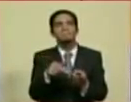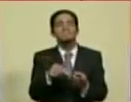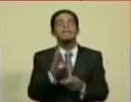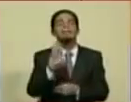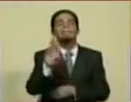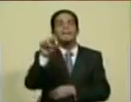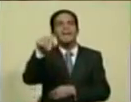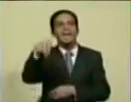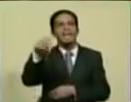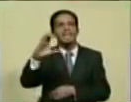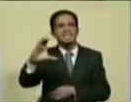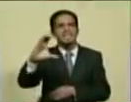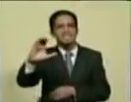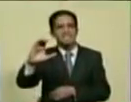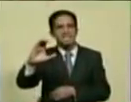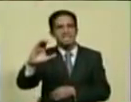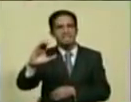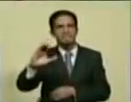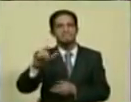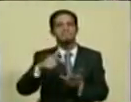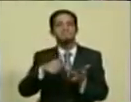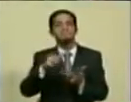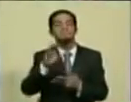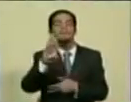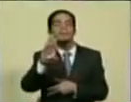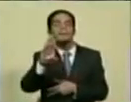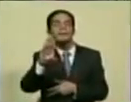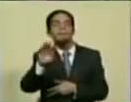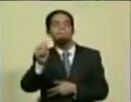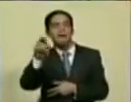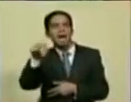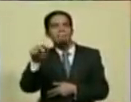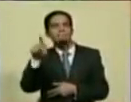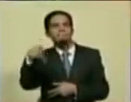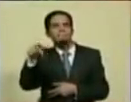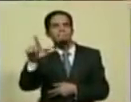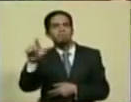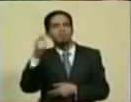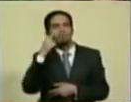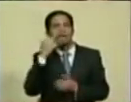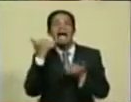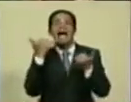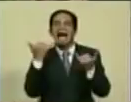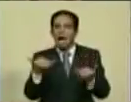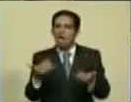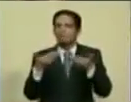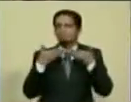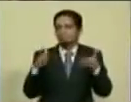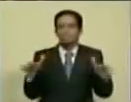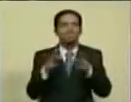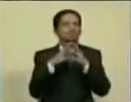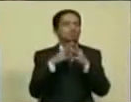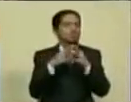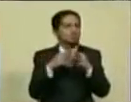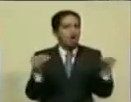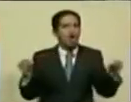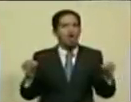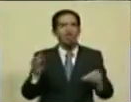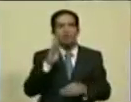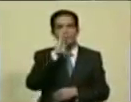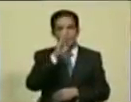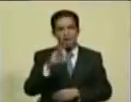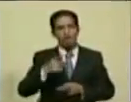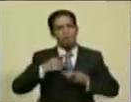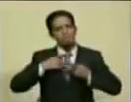BNC. A partir de ahora quedan habilitados todos los bancos públicos y privados, en este caso ya los bancos